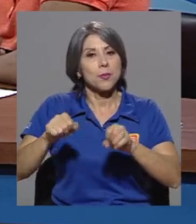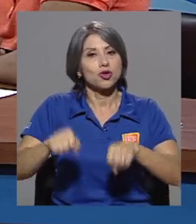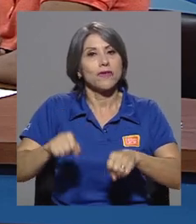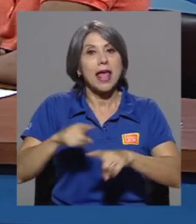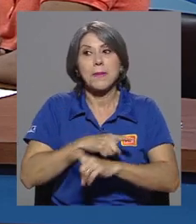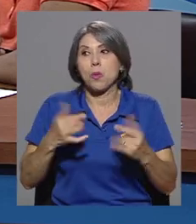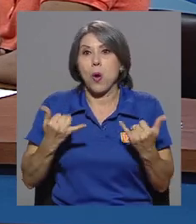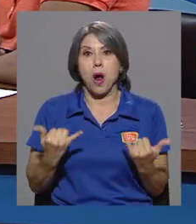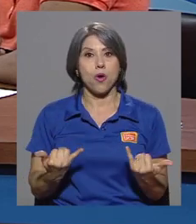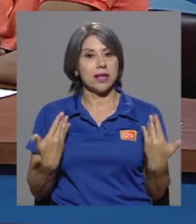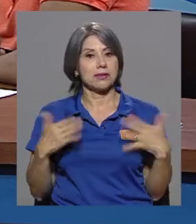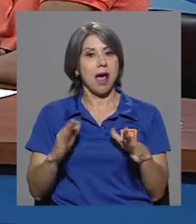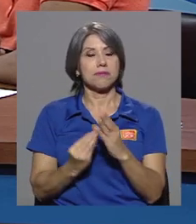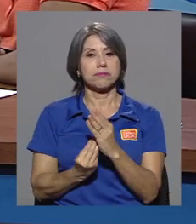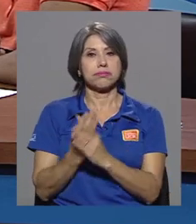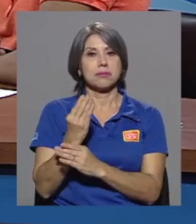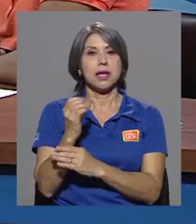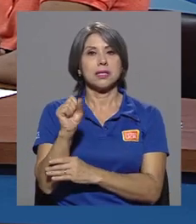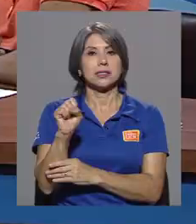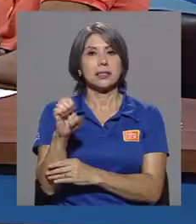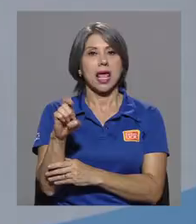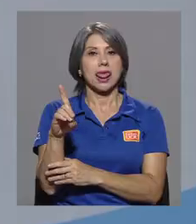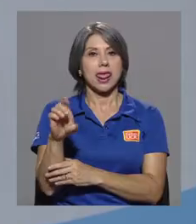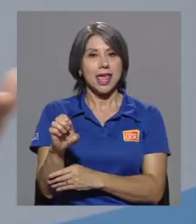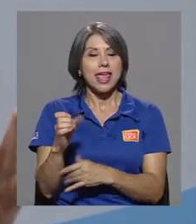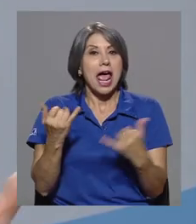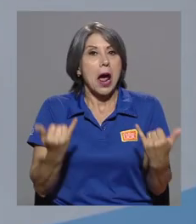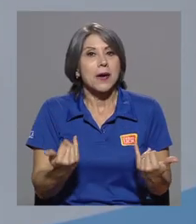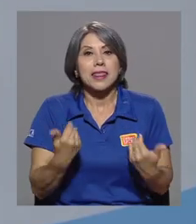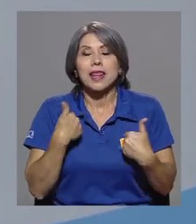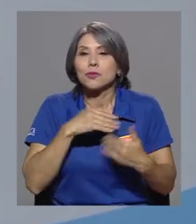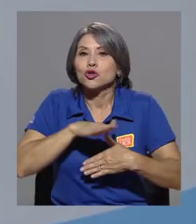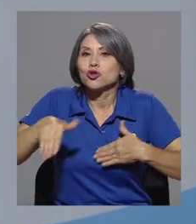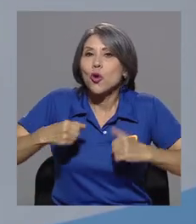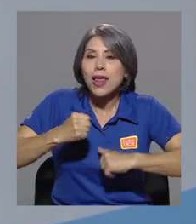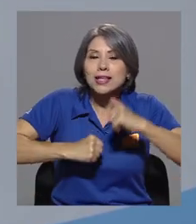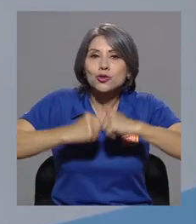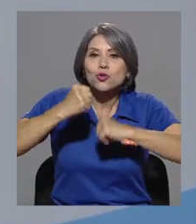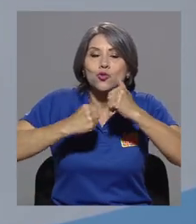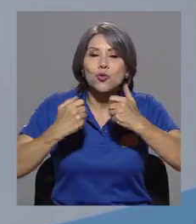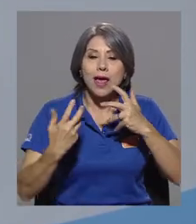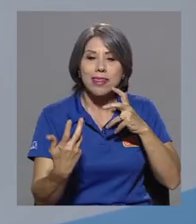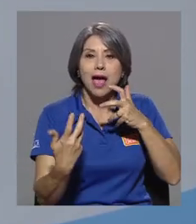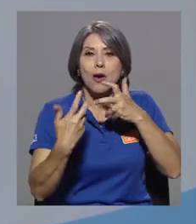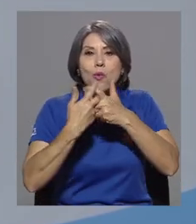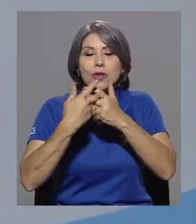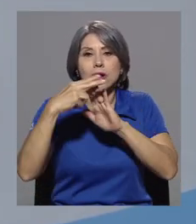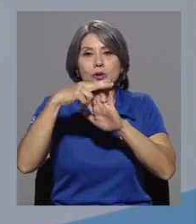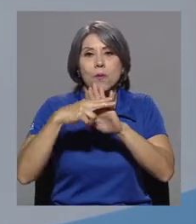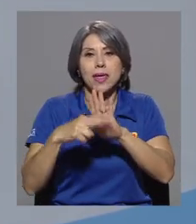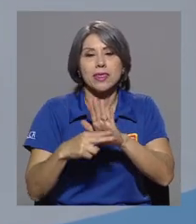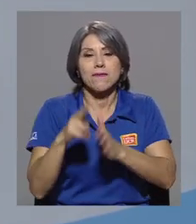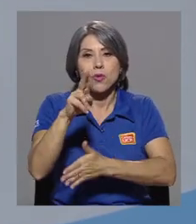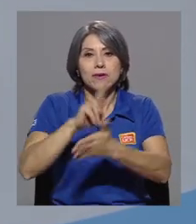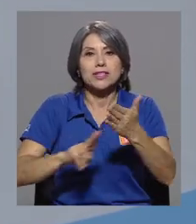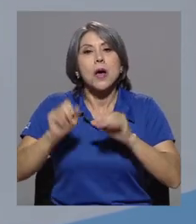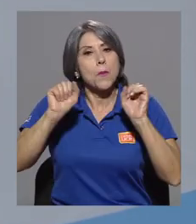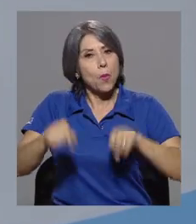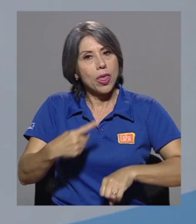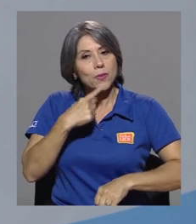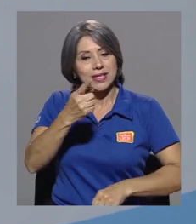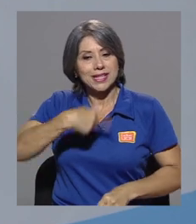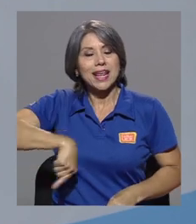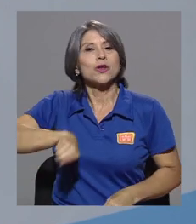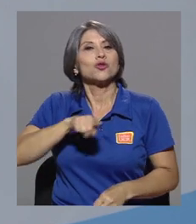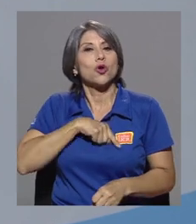momento al crearse la sede y por lo tanto tener toda la estructura de acuerdo a la normativa universitaria y poder decir que somos una